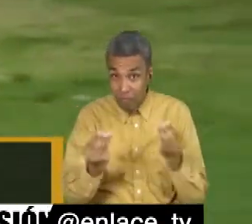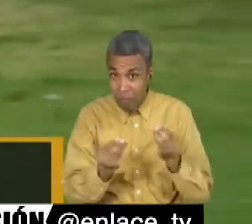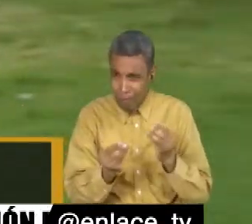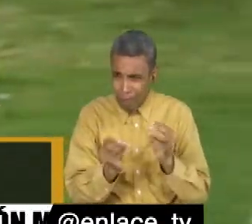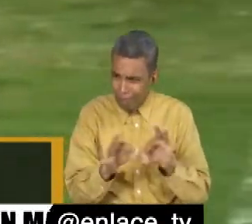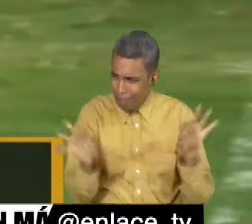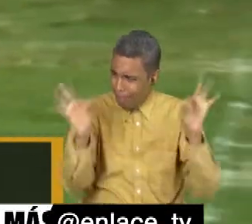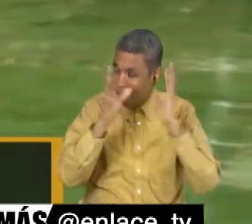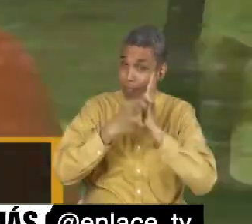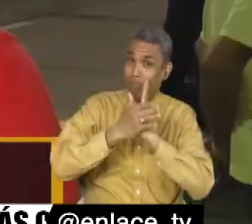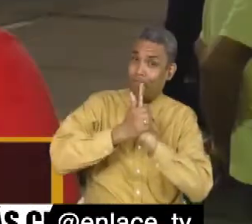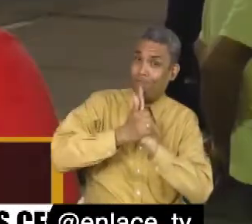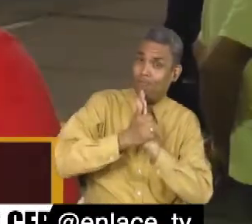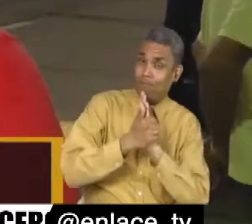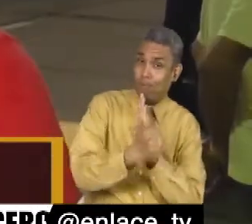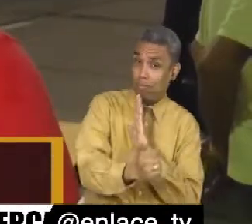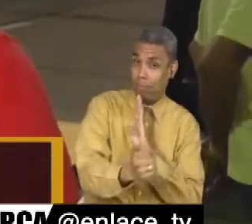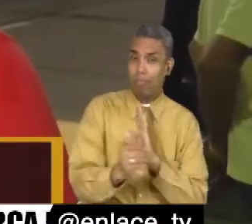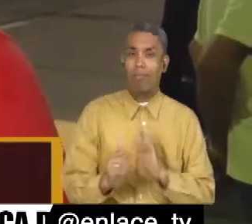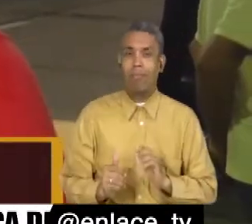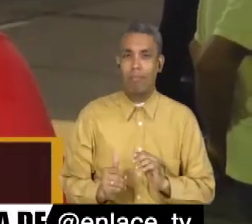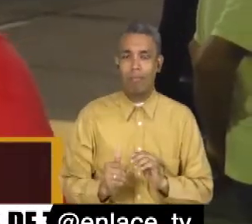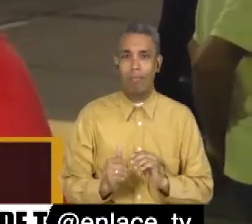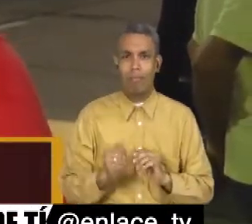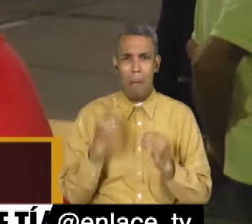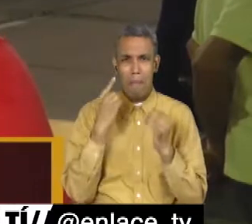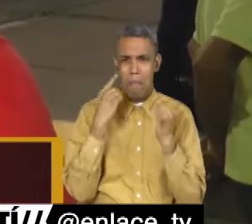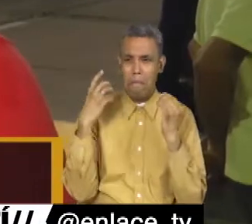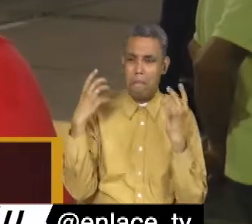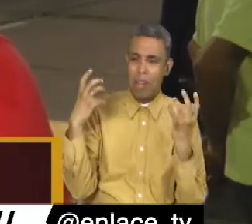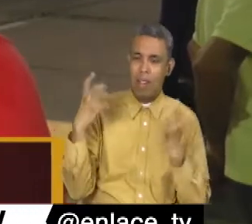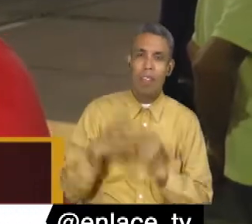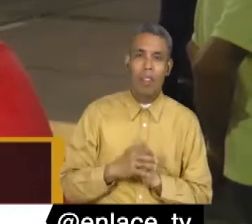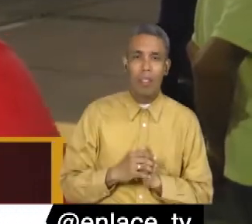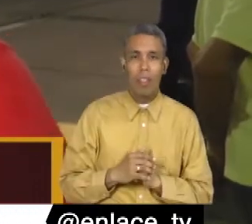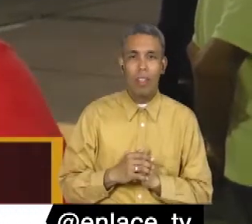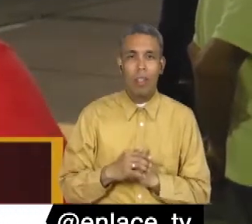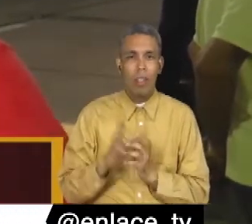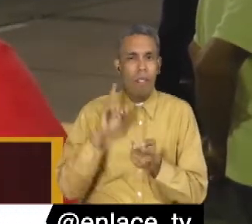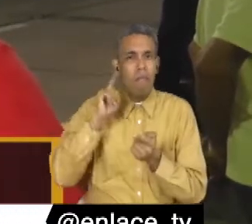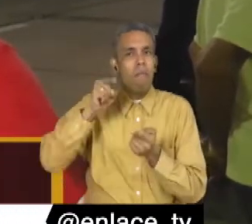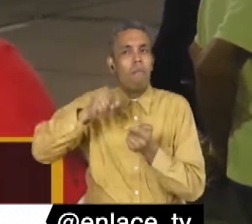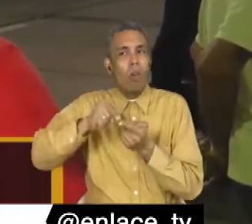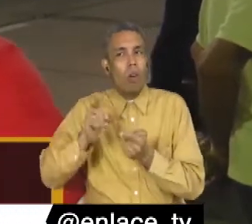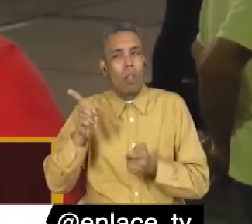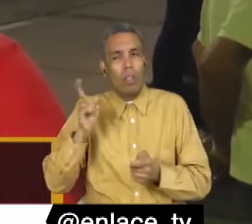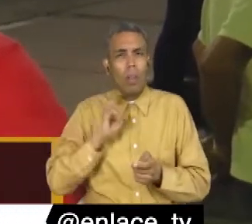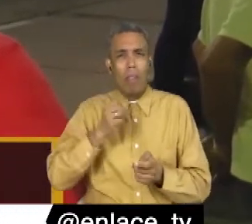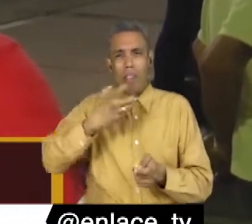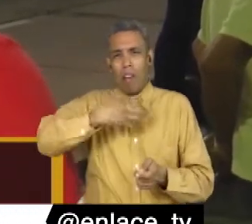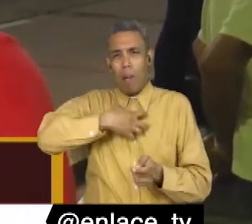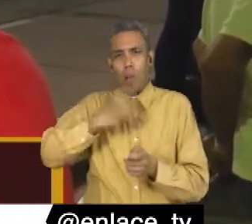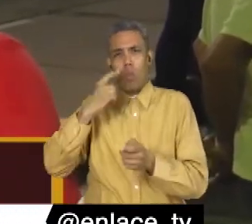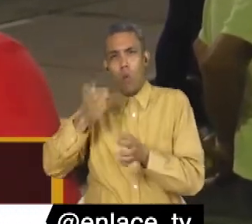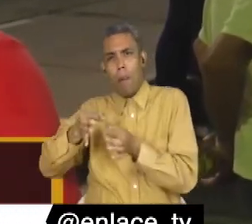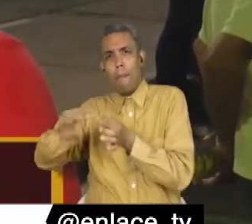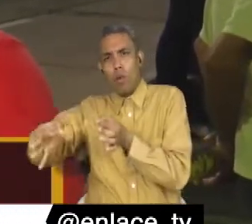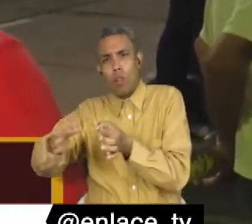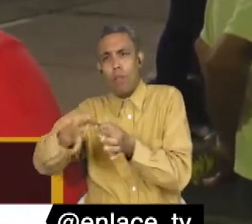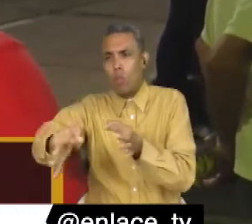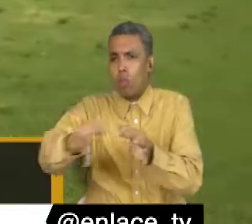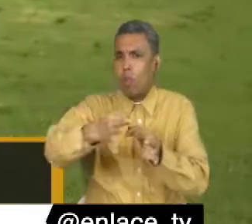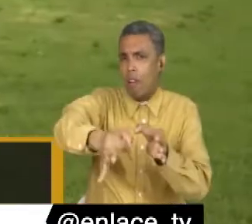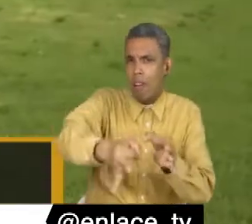importantes de la ciudad y sobre todo que se hizo o se basó con miras a la preparación a juegos municipales, entonces siempre sube el torneo